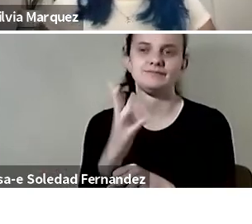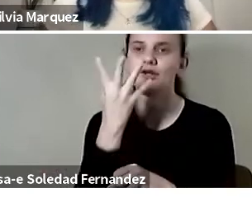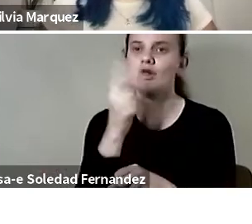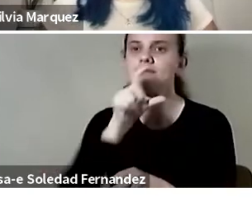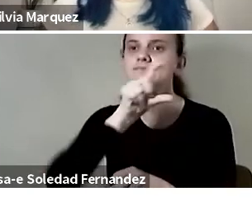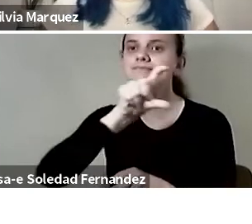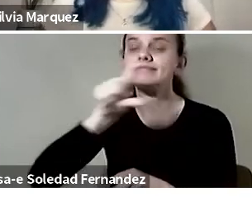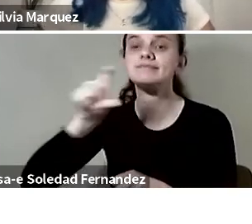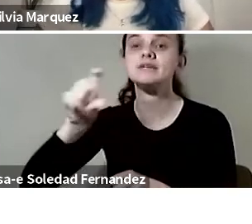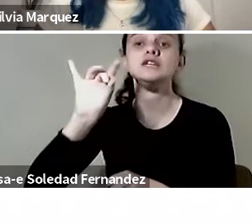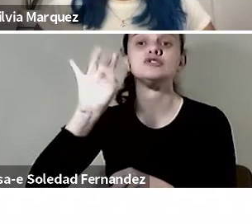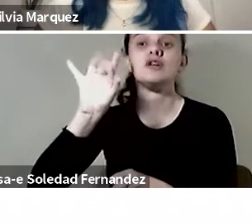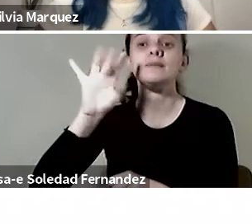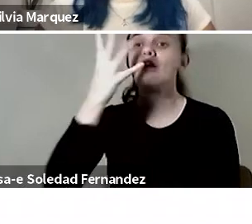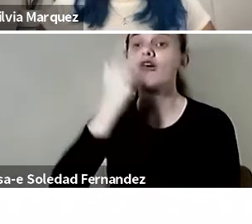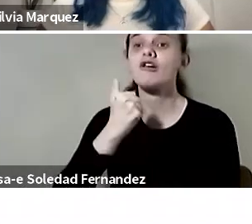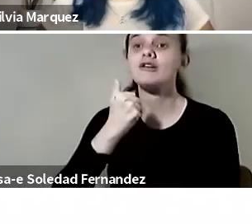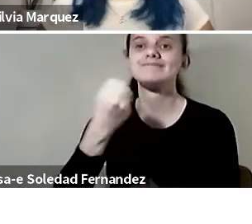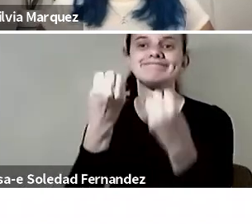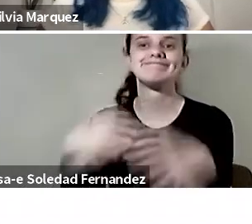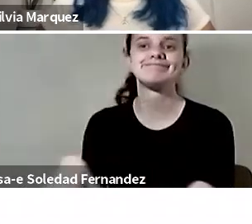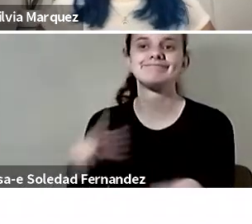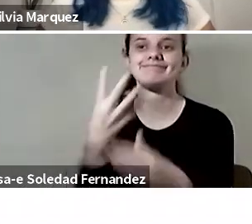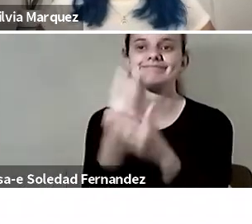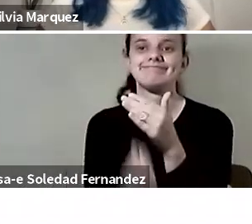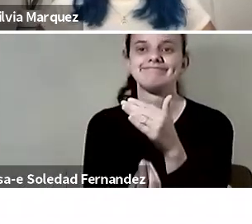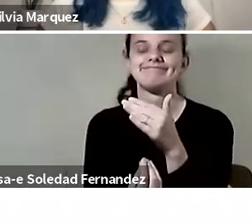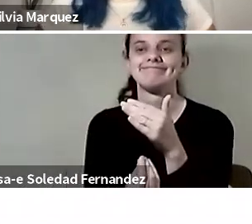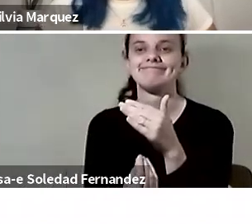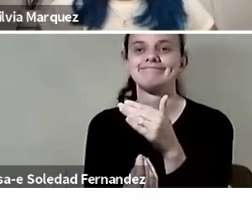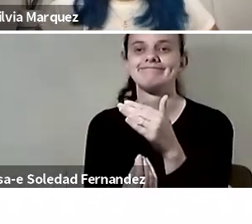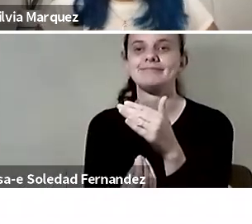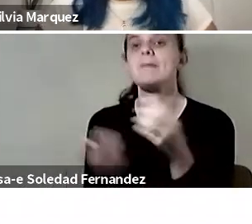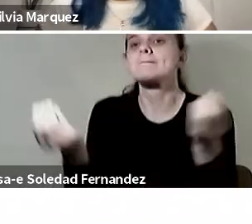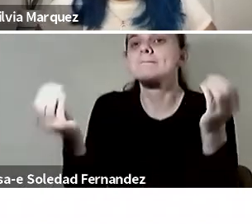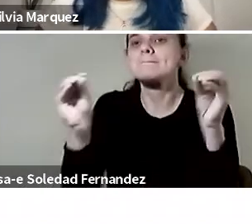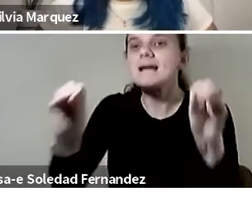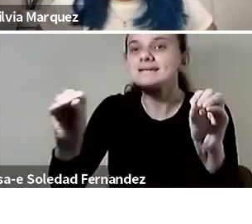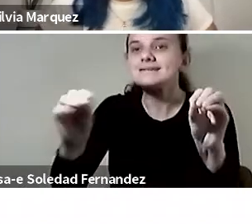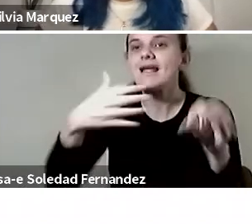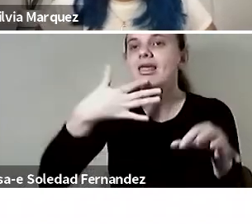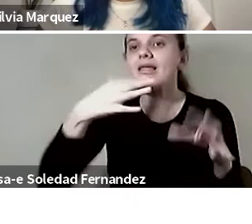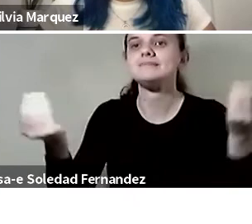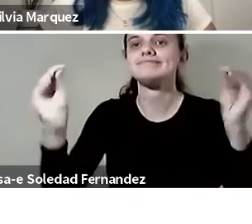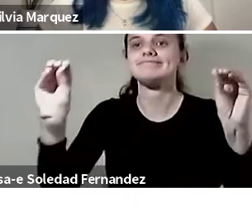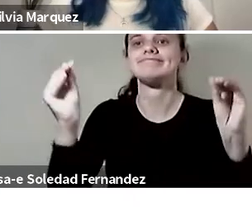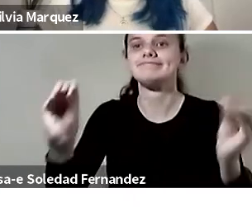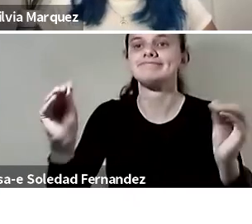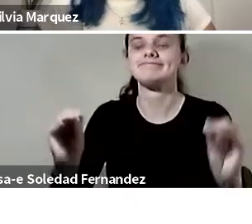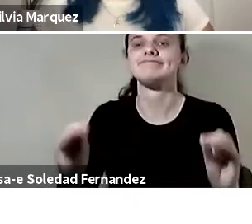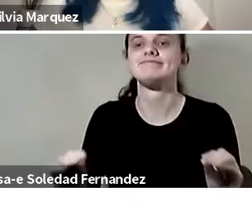sí o sí la información que queramos transmitir no solamente tiene que ser demostrada con color, sino también